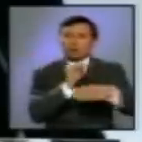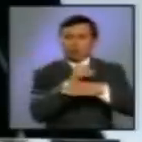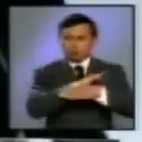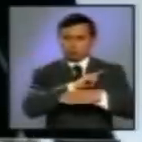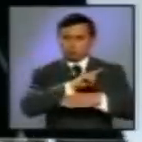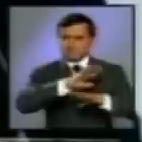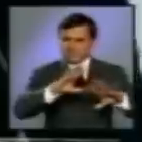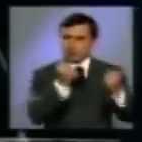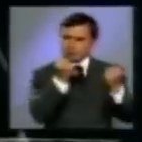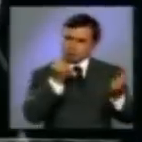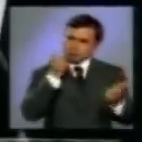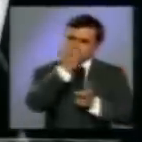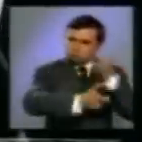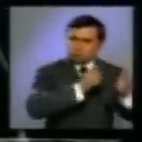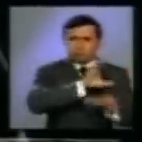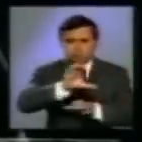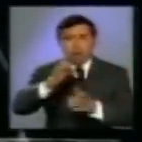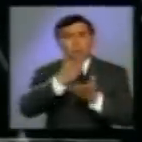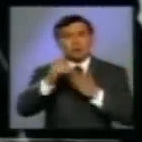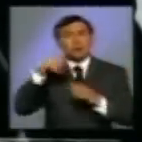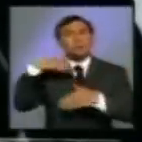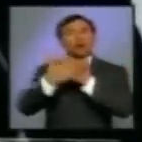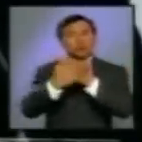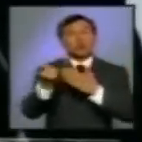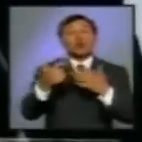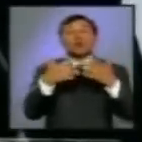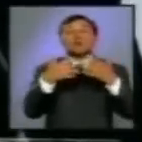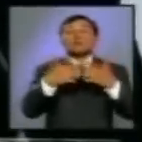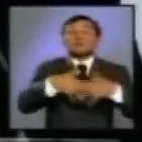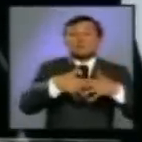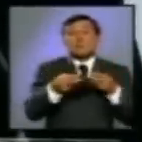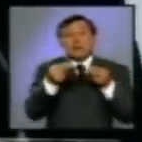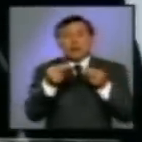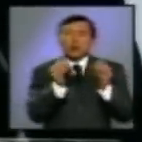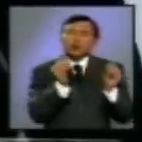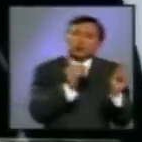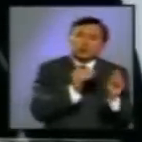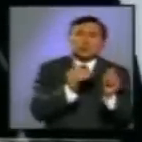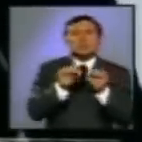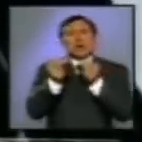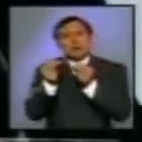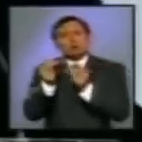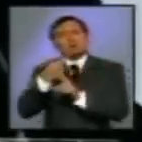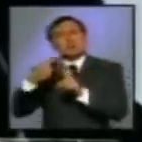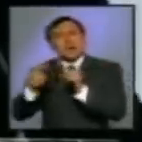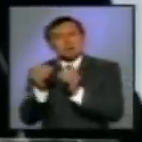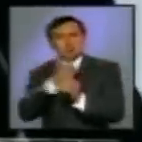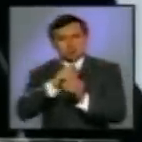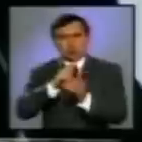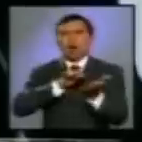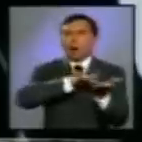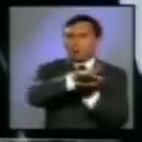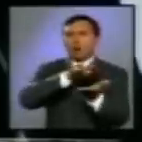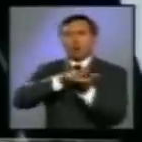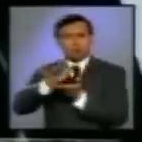alimentaria, vamos a apoyar a los pequeños, medianos empresarios, pequeños, medianos comerciantes. Vamos